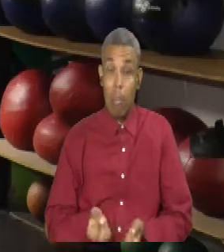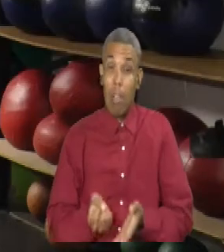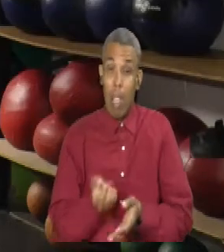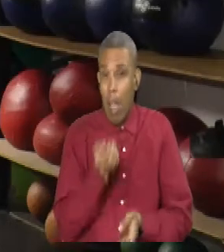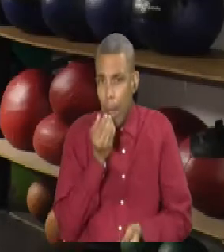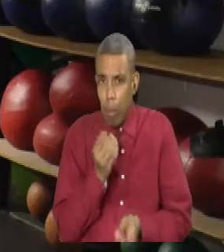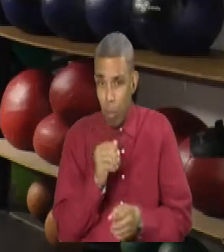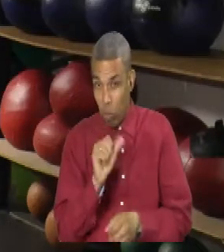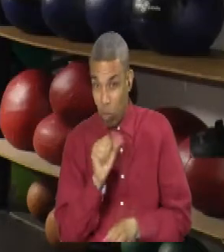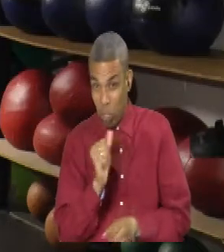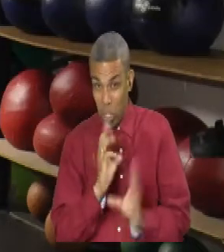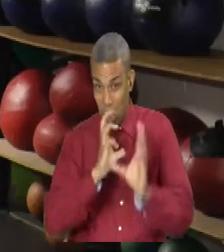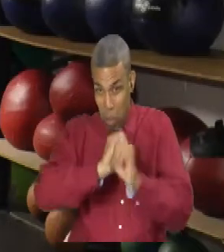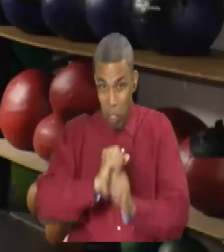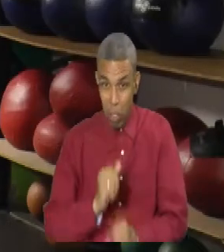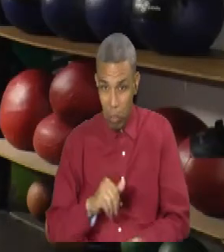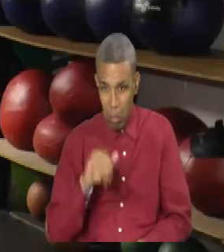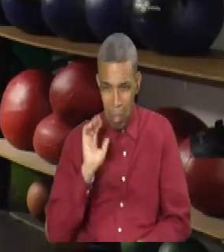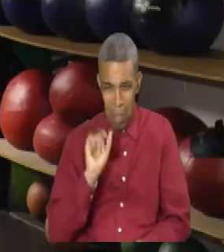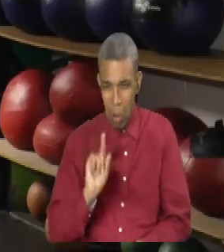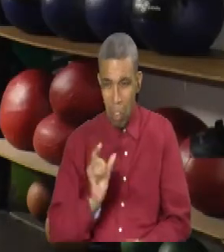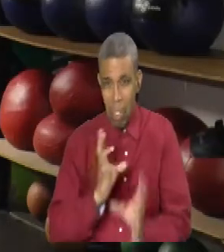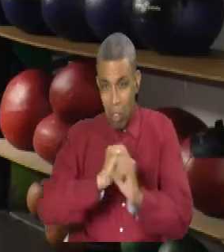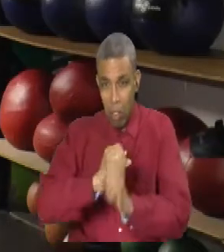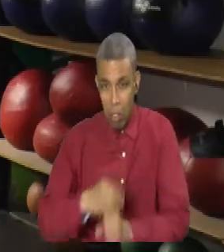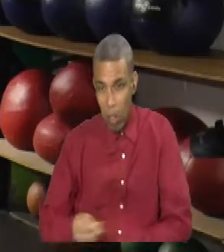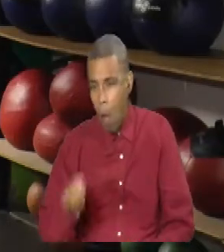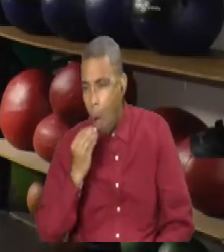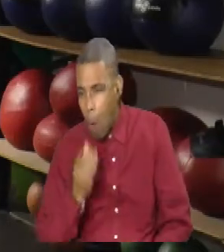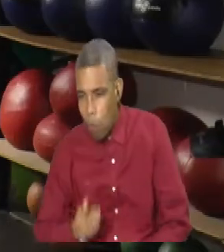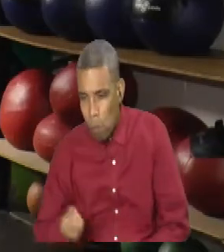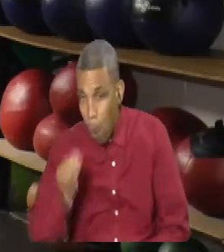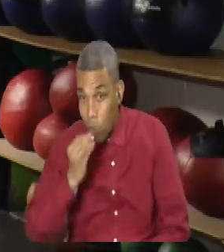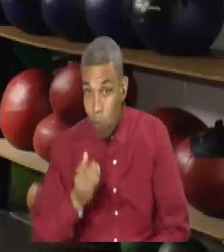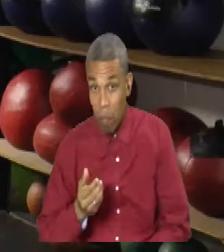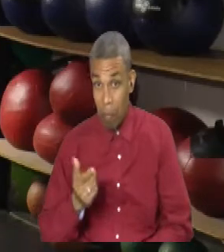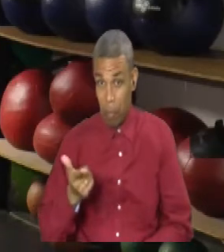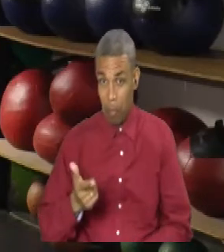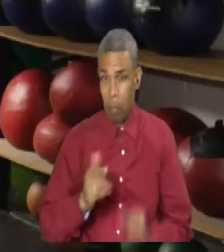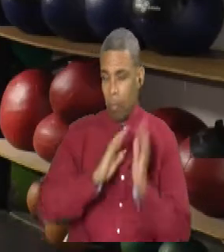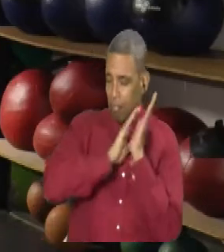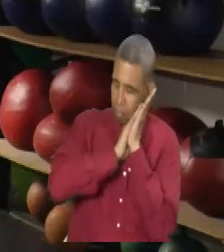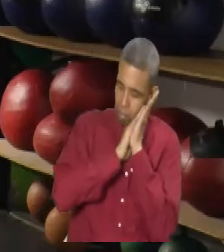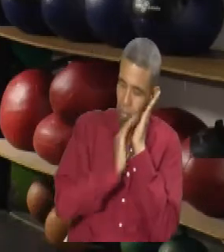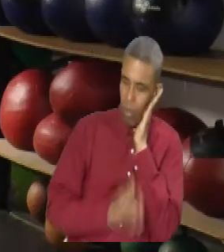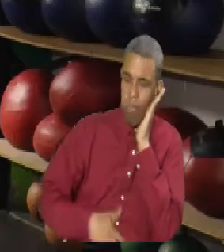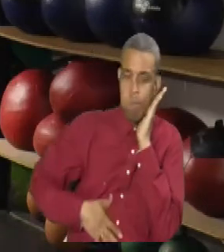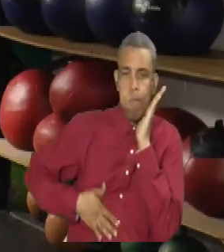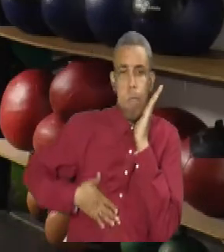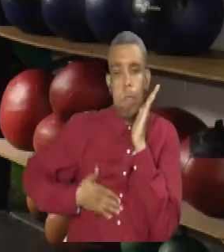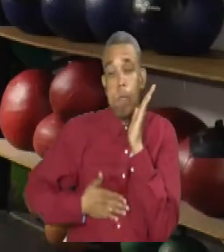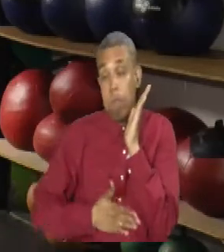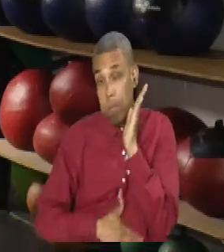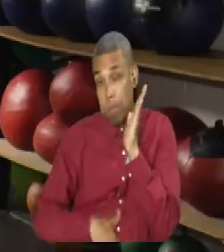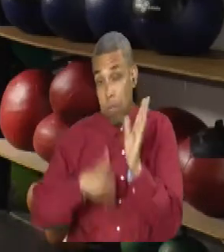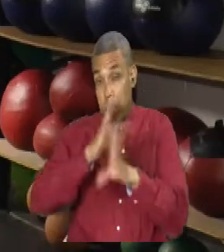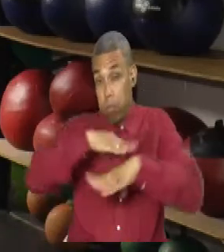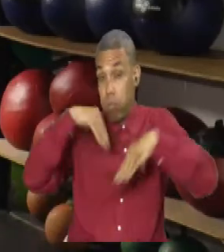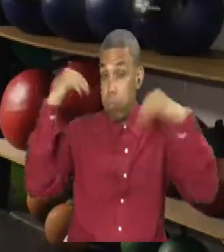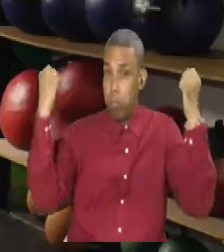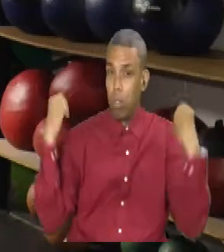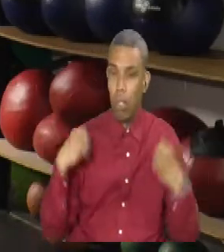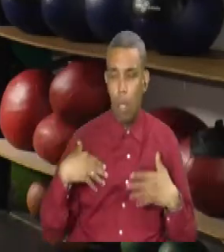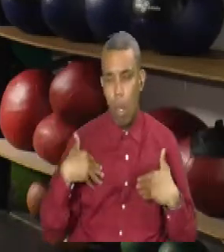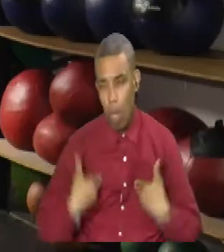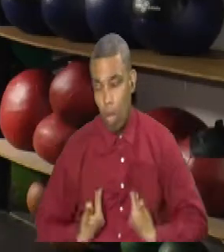mal. Otras comidas que también tienen que dejar es que traten de que en los almuerzos, en